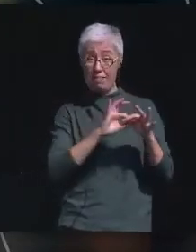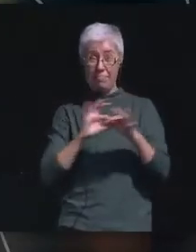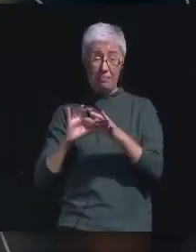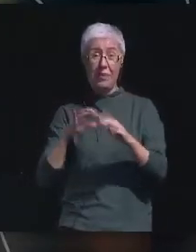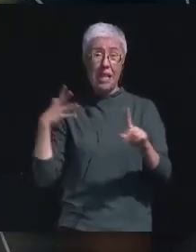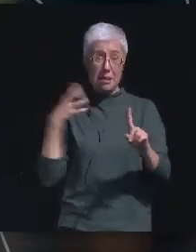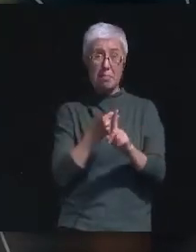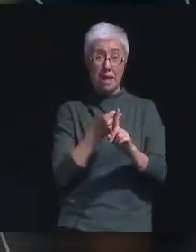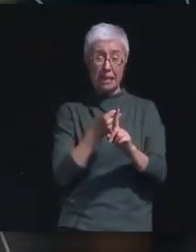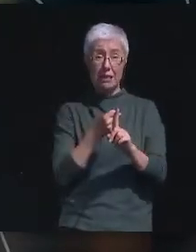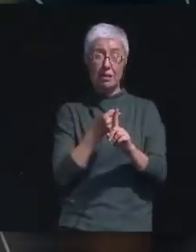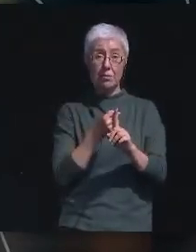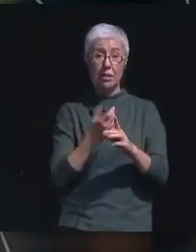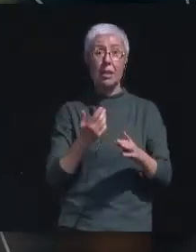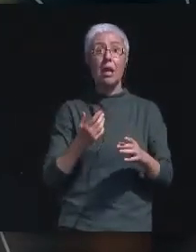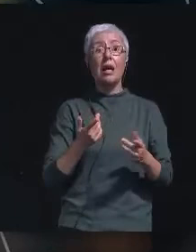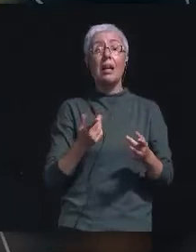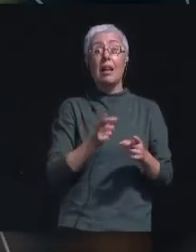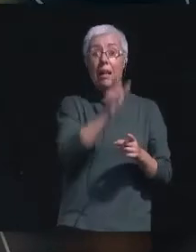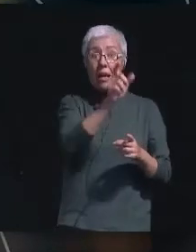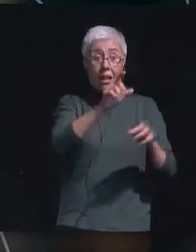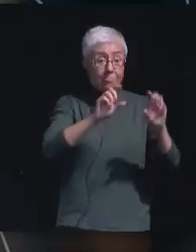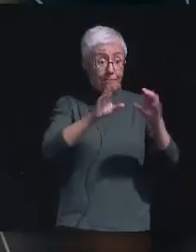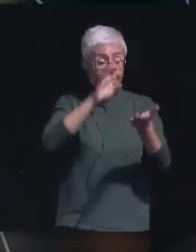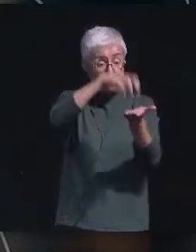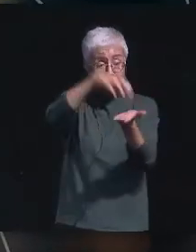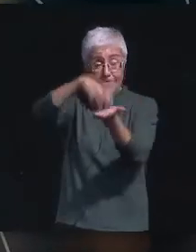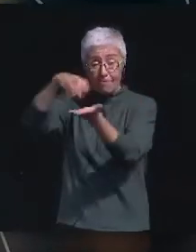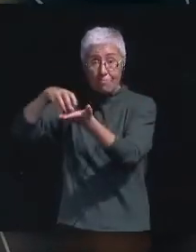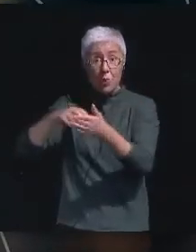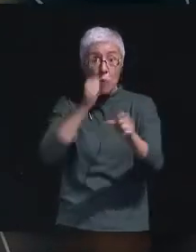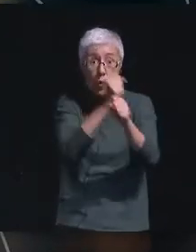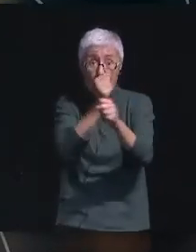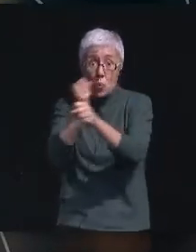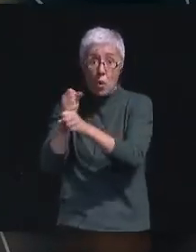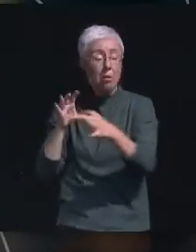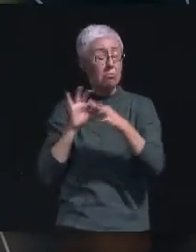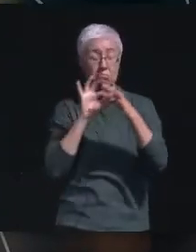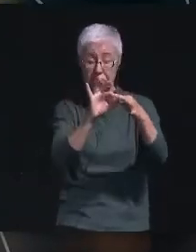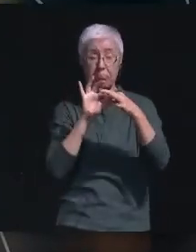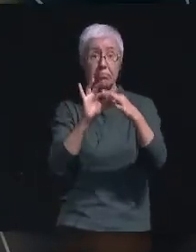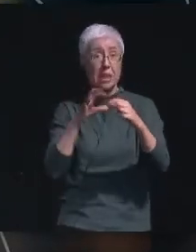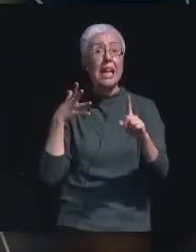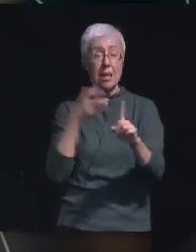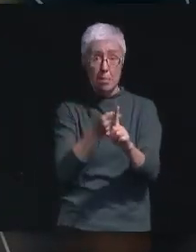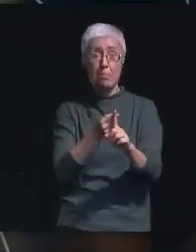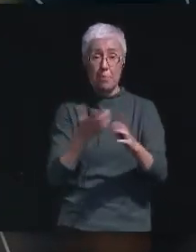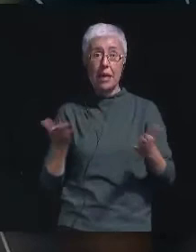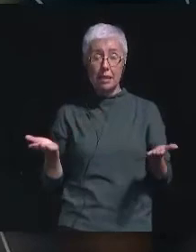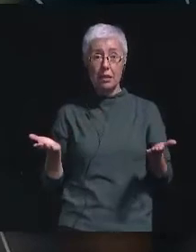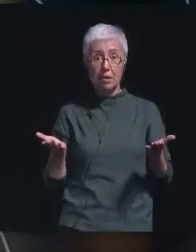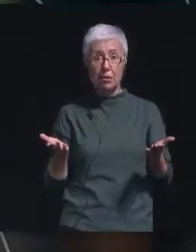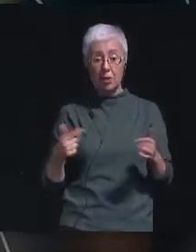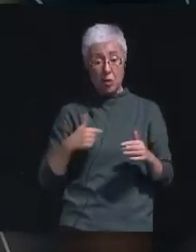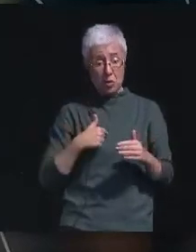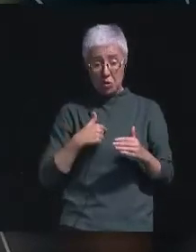Y por consiguiente, todo lo que se va a trasladar tiene impacto. Esto está tan claro como que nosotros lanzaremos, por decirlo